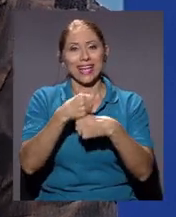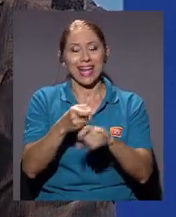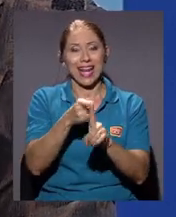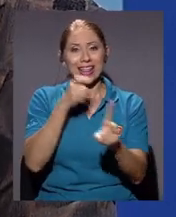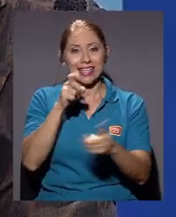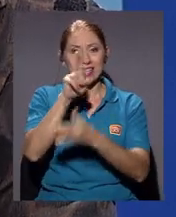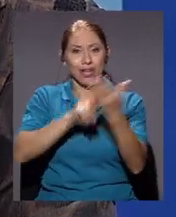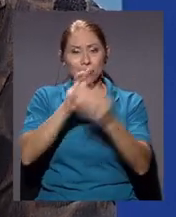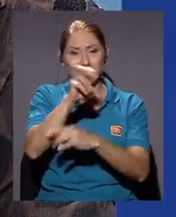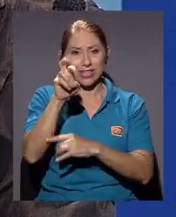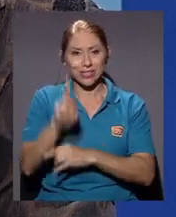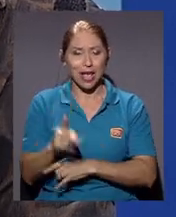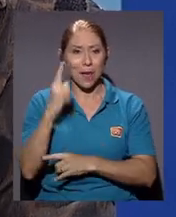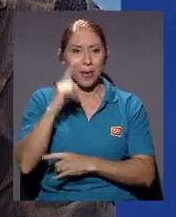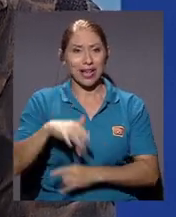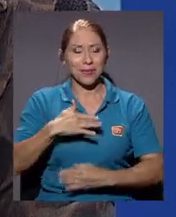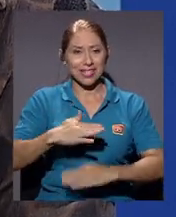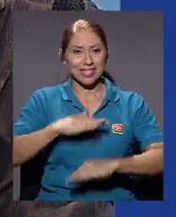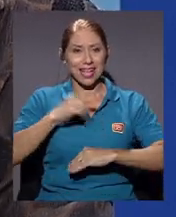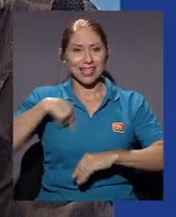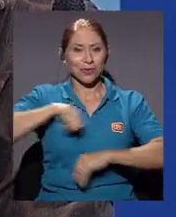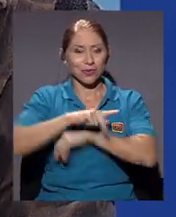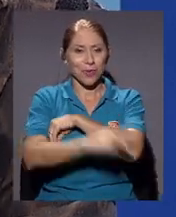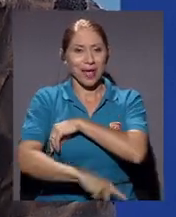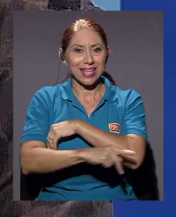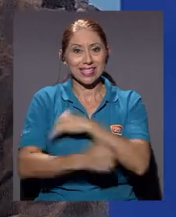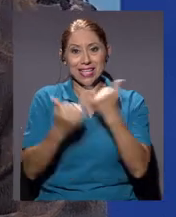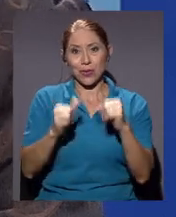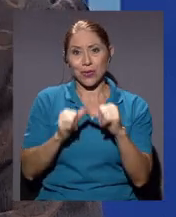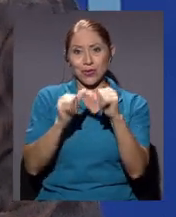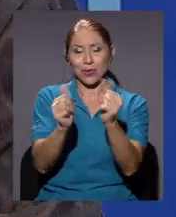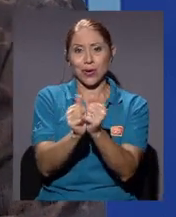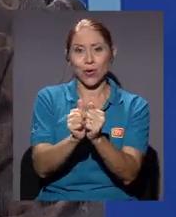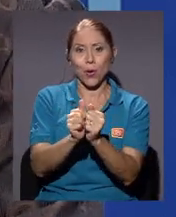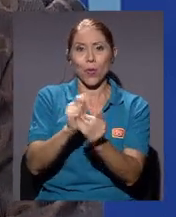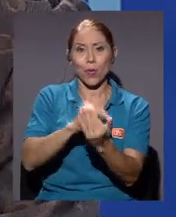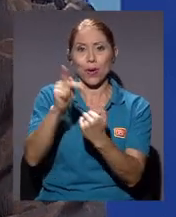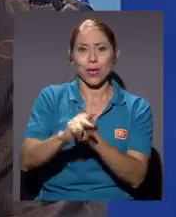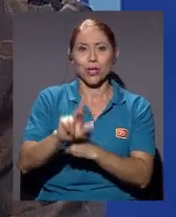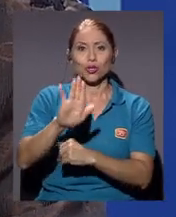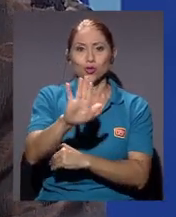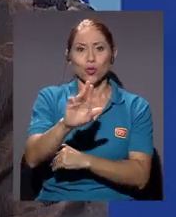genera desde la universidad de costa rica para el bienestar de nuestro país y los dejo en compañía de la programación de su canal